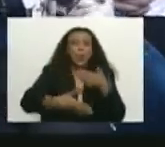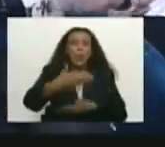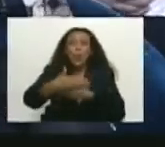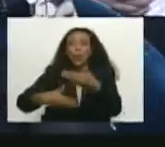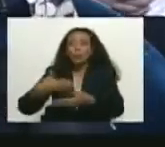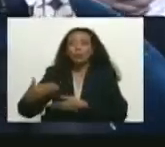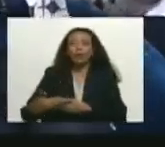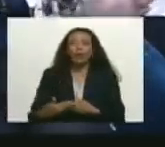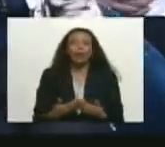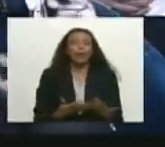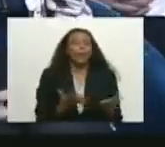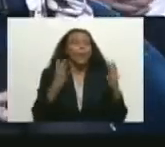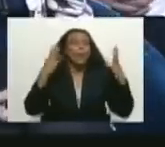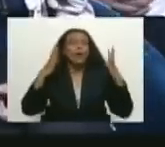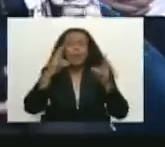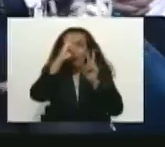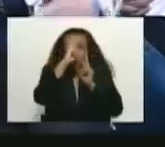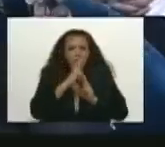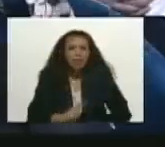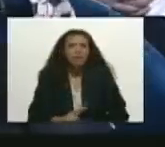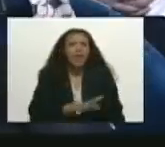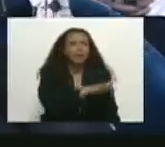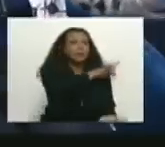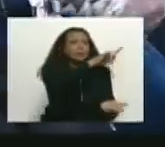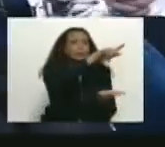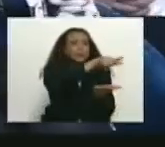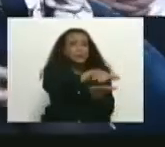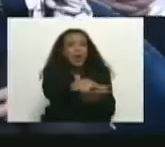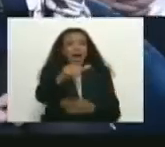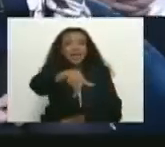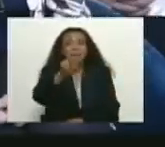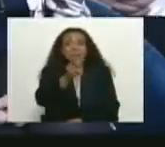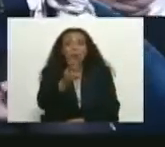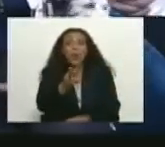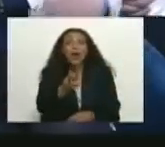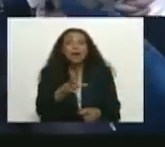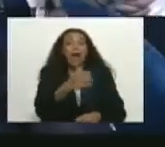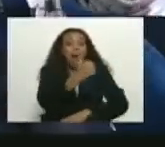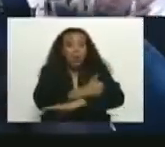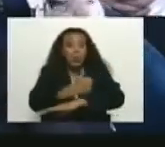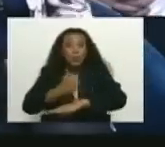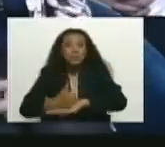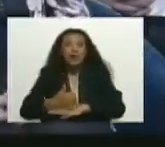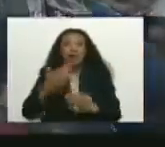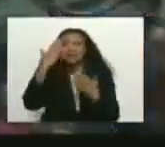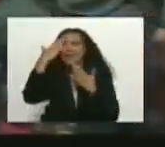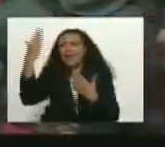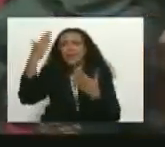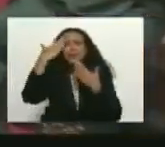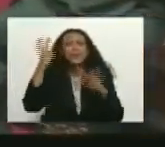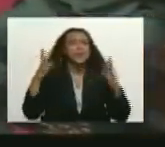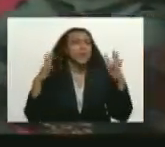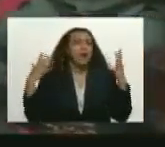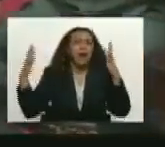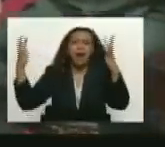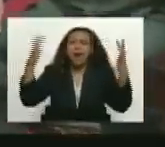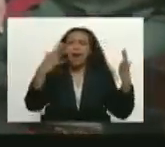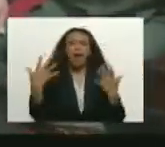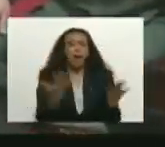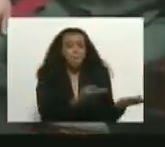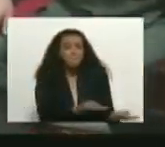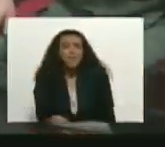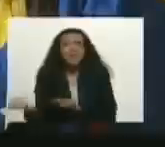que les homenajearon al llegar. Algunas autoridades también los recibieron,